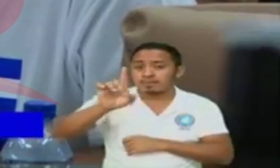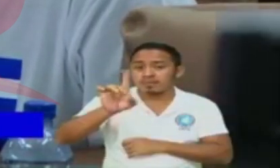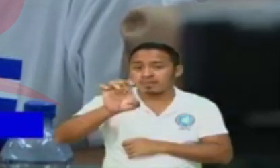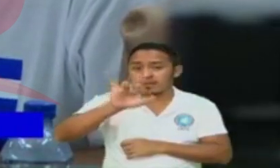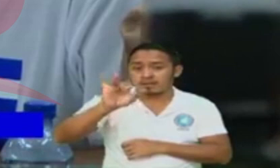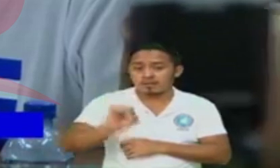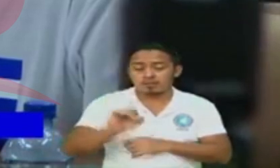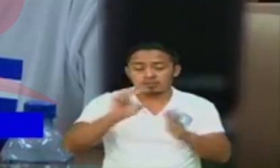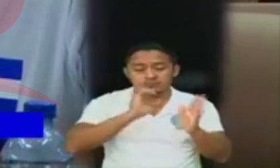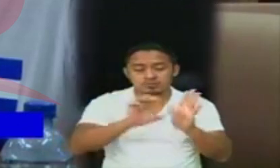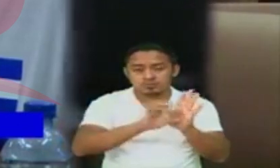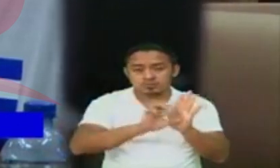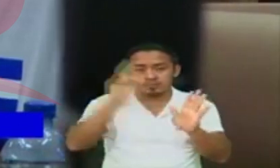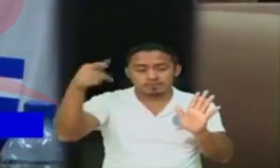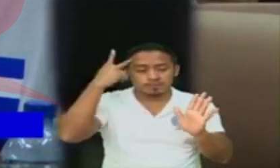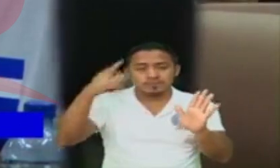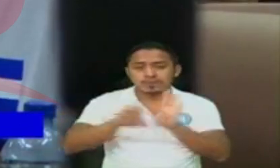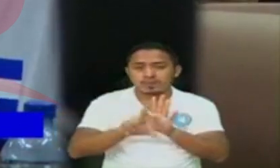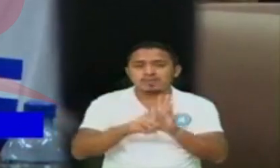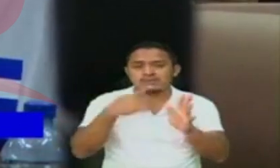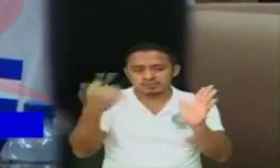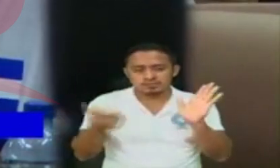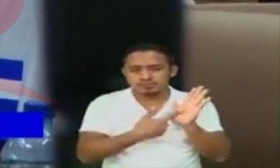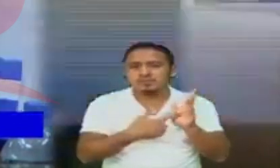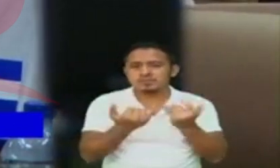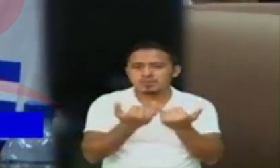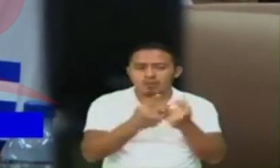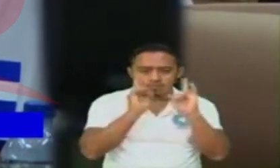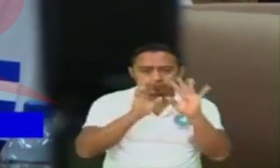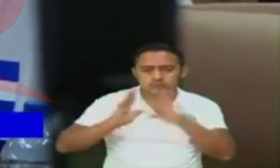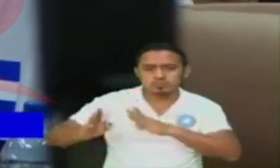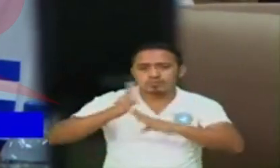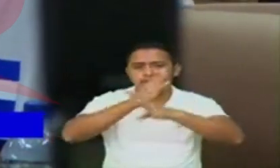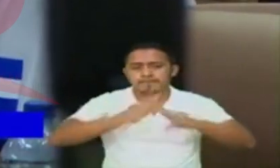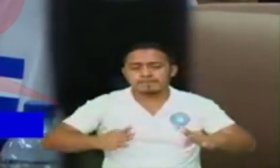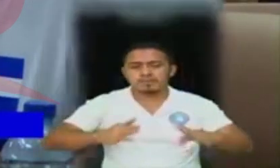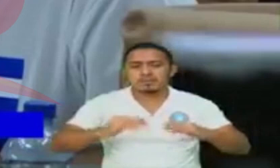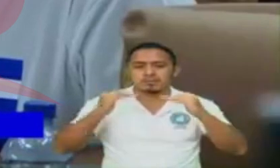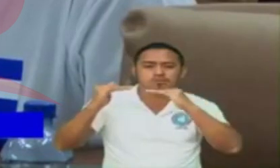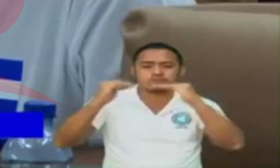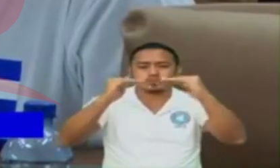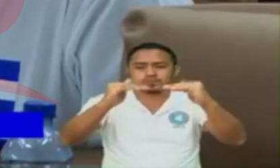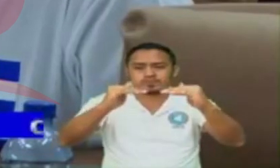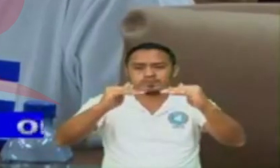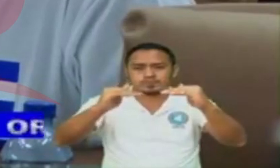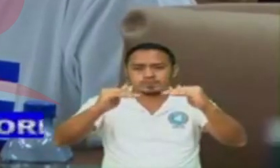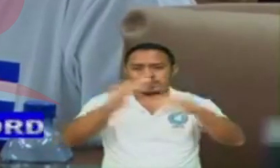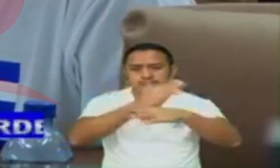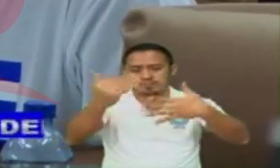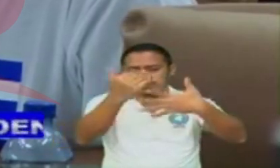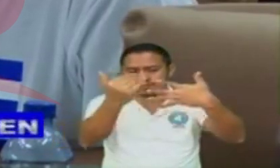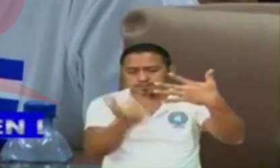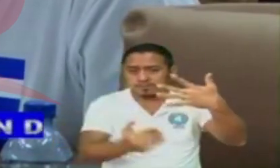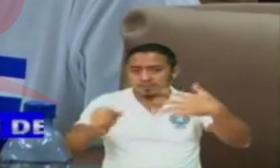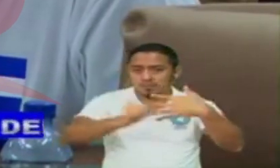la Constitución Política y las leyes señalan, así como salvaguardar la paz y el equilibrio de las estructuras